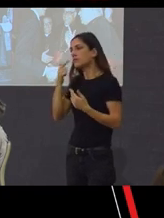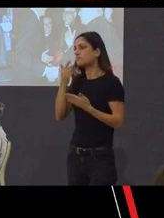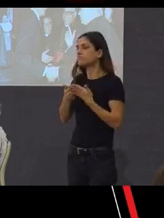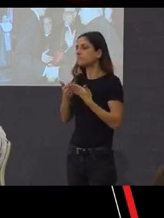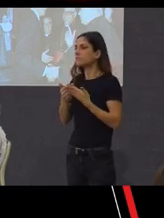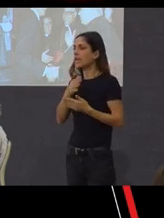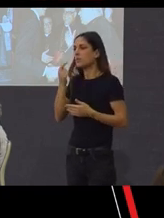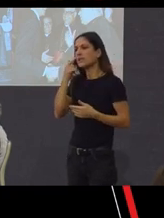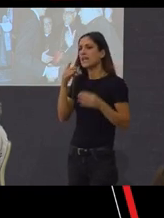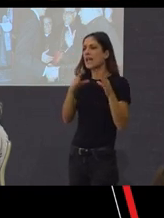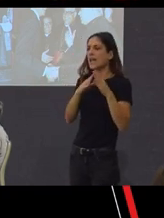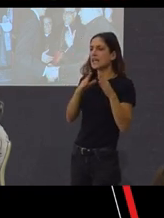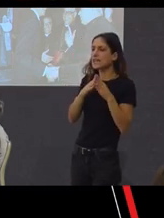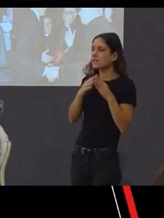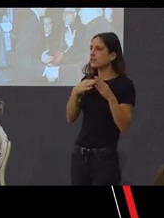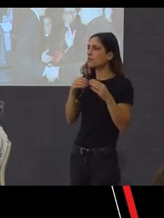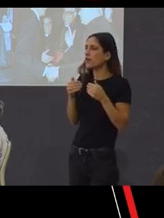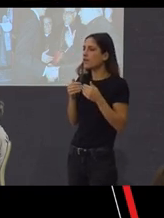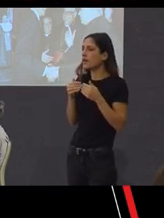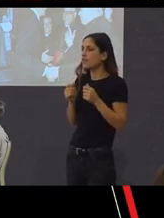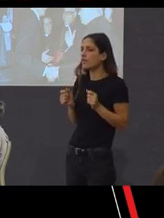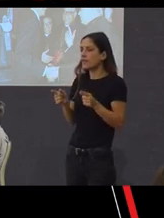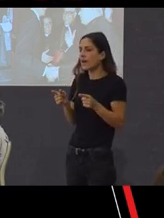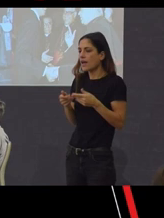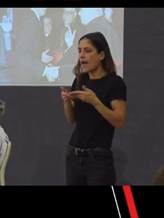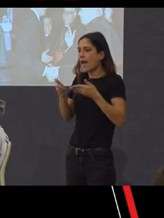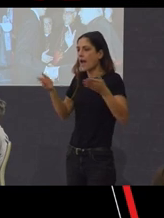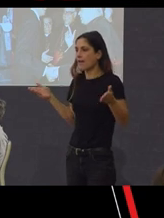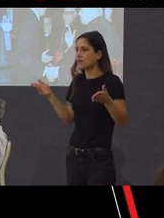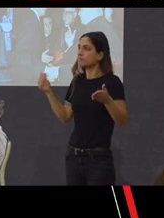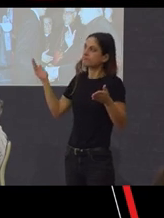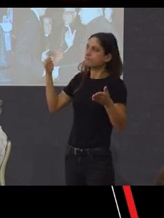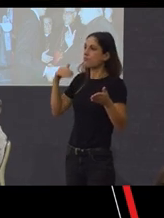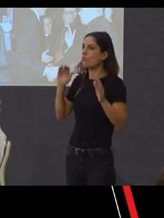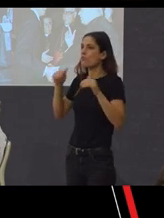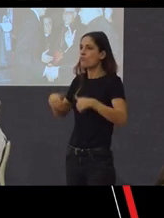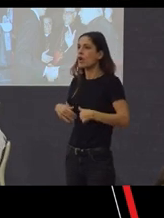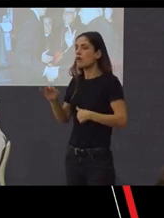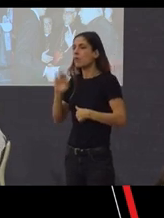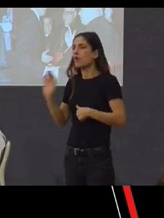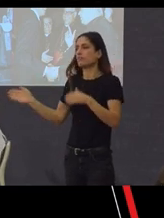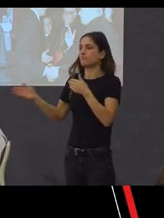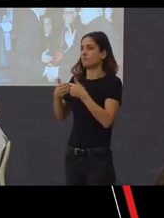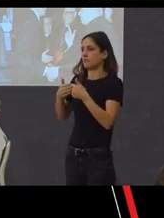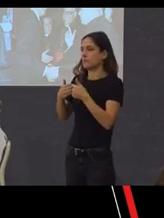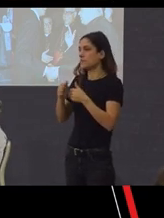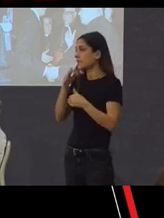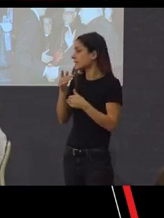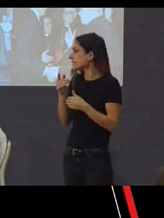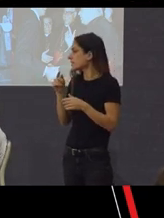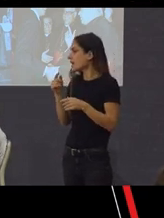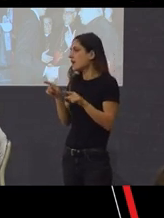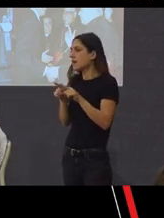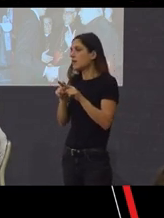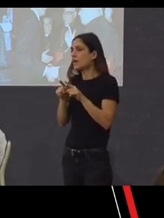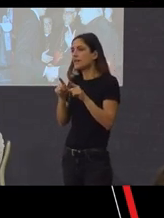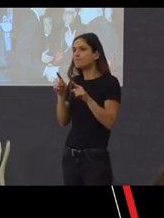certifique e impulse ese camiño de apertura é moi importante, de feito, convirtese nun símbolo de esa